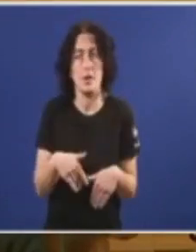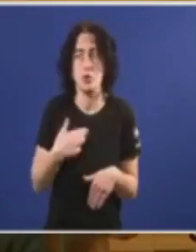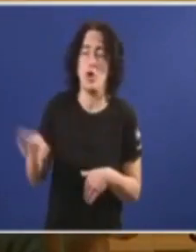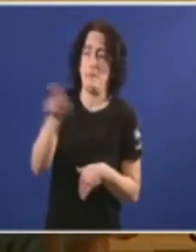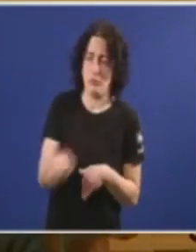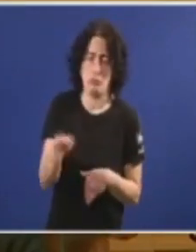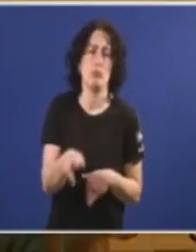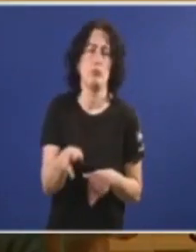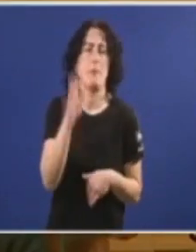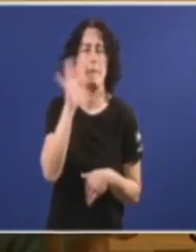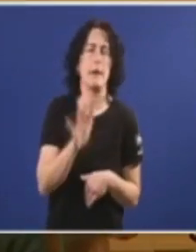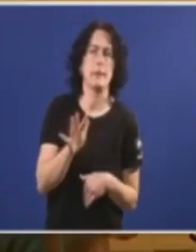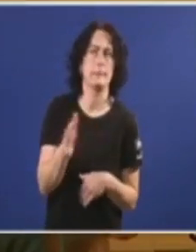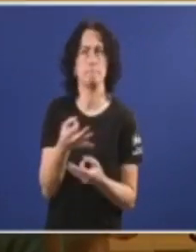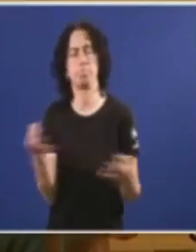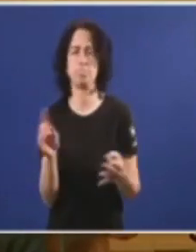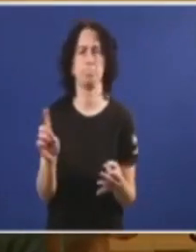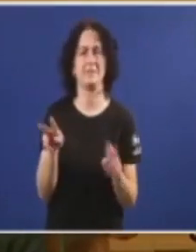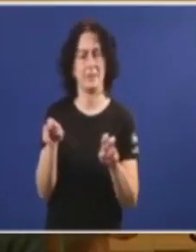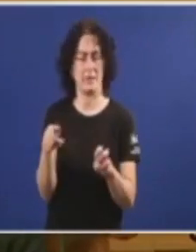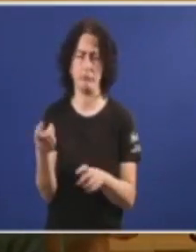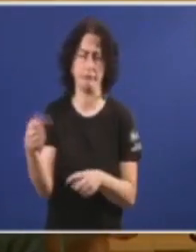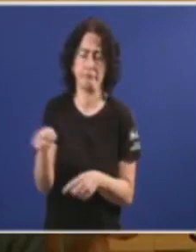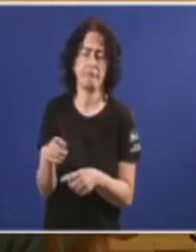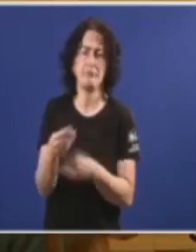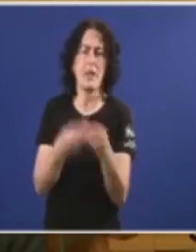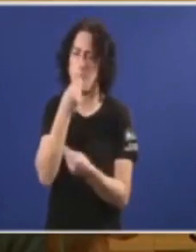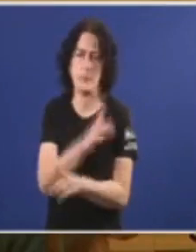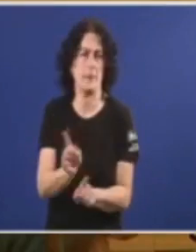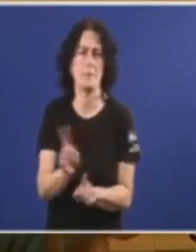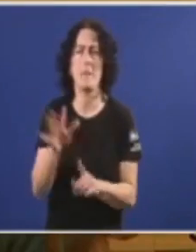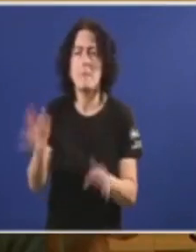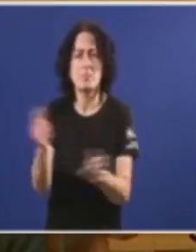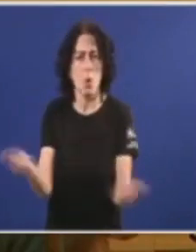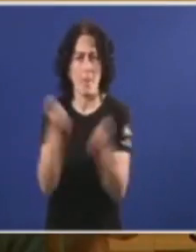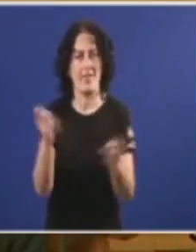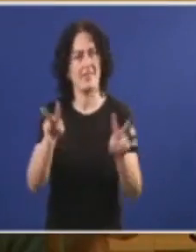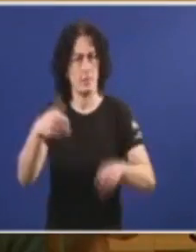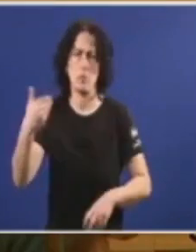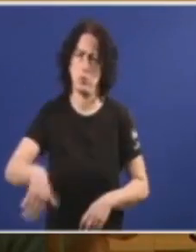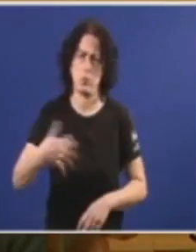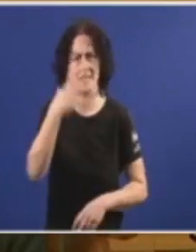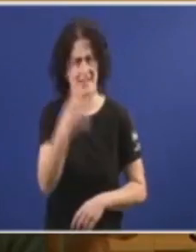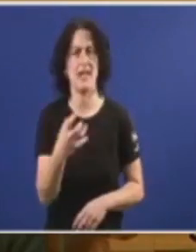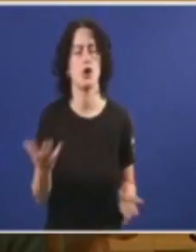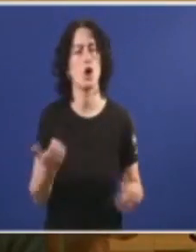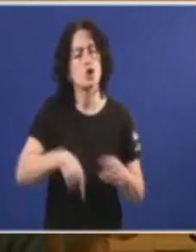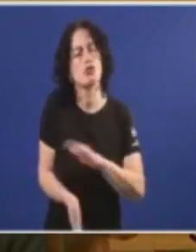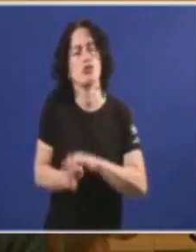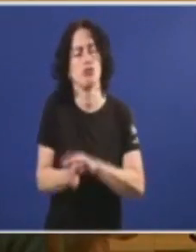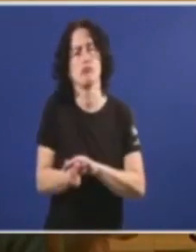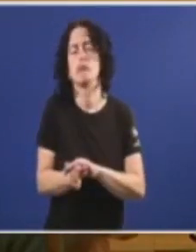están desacertados nun tema como este e onde están facendo propaganda cun asunto moi serio, nos vamos a seguir defendendo até o